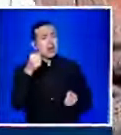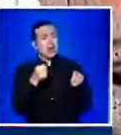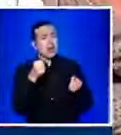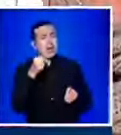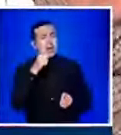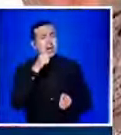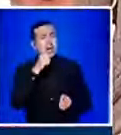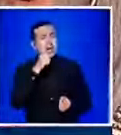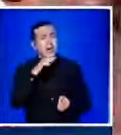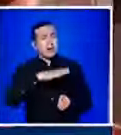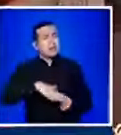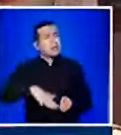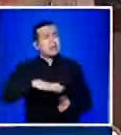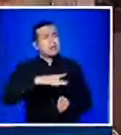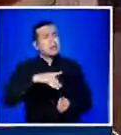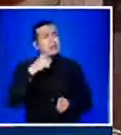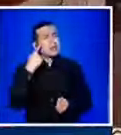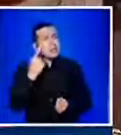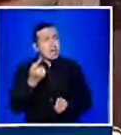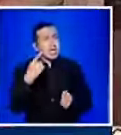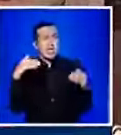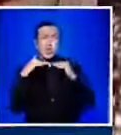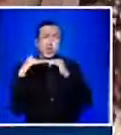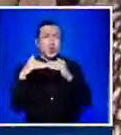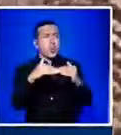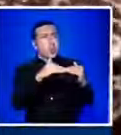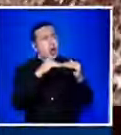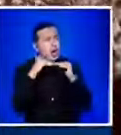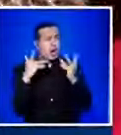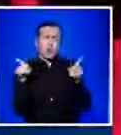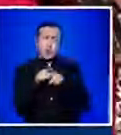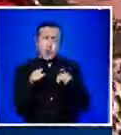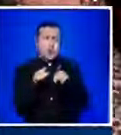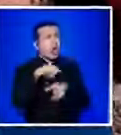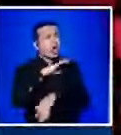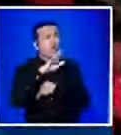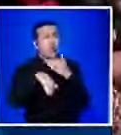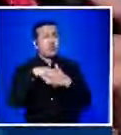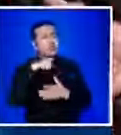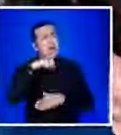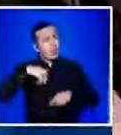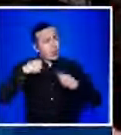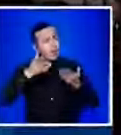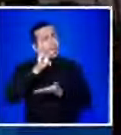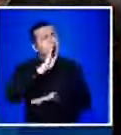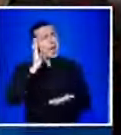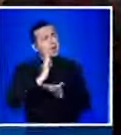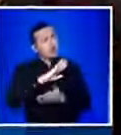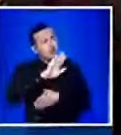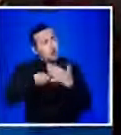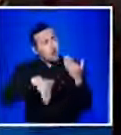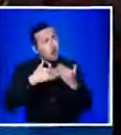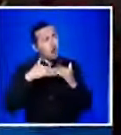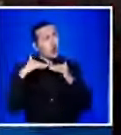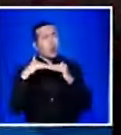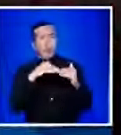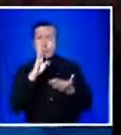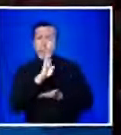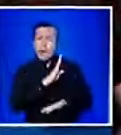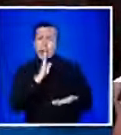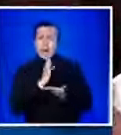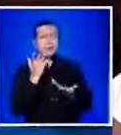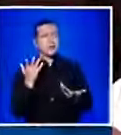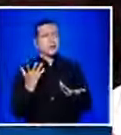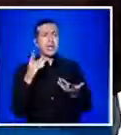las llaves aquí, que sean equitativos y que den agua a todo el barrio, a todo el barrio. Tenemos aquí